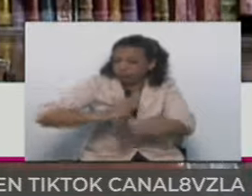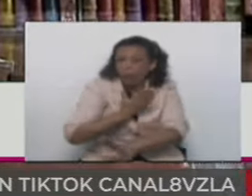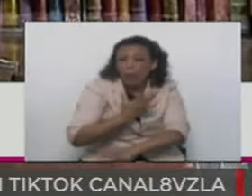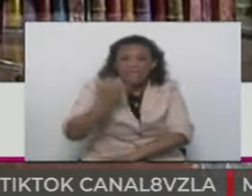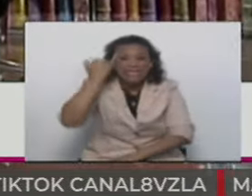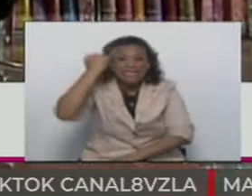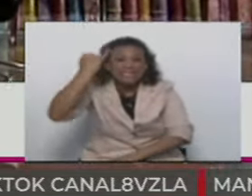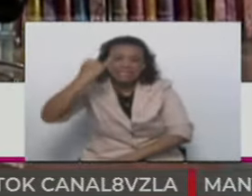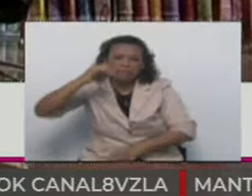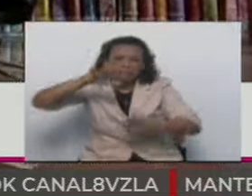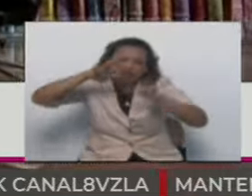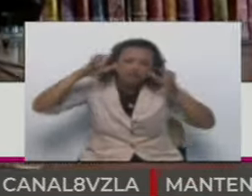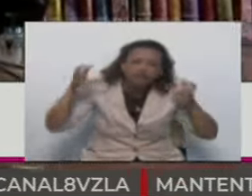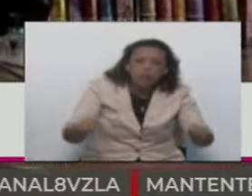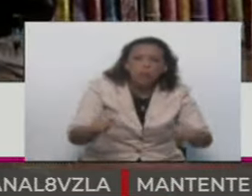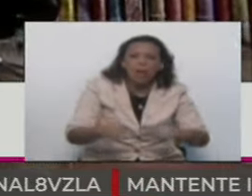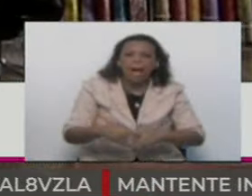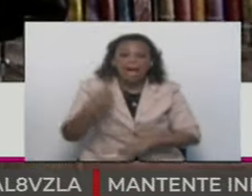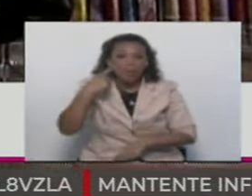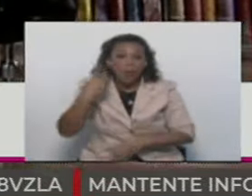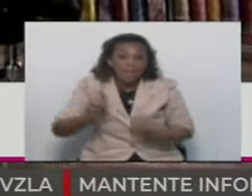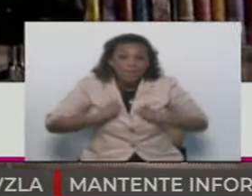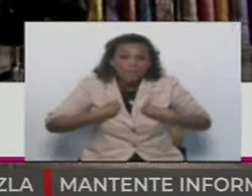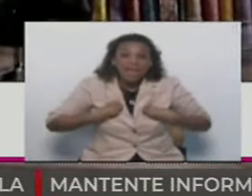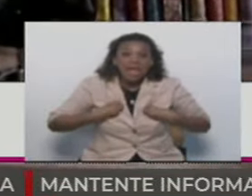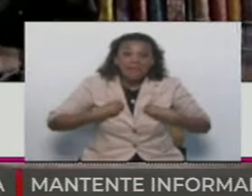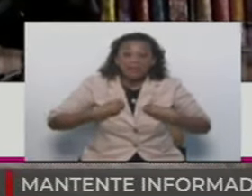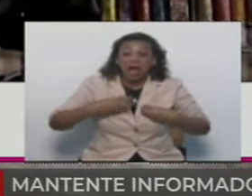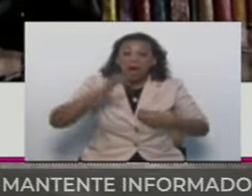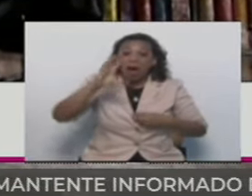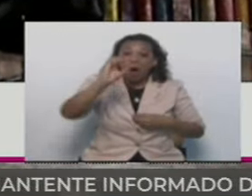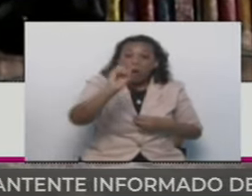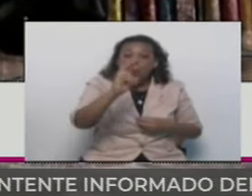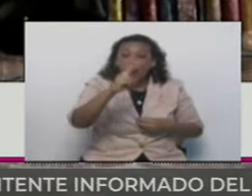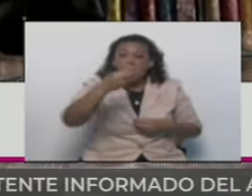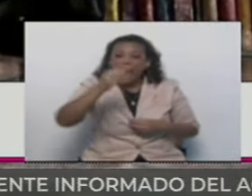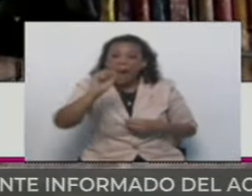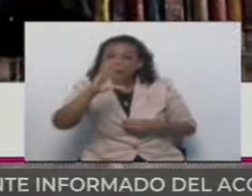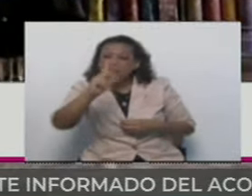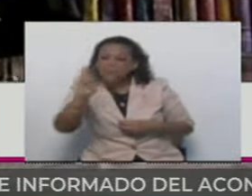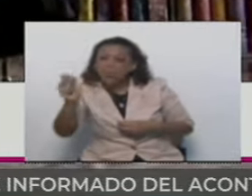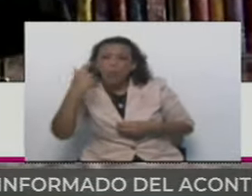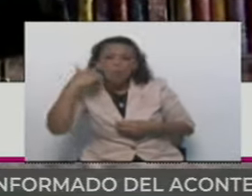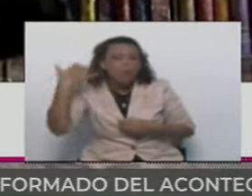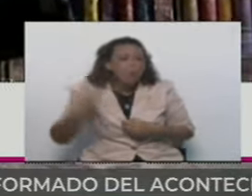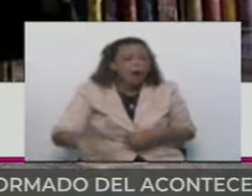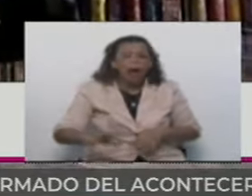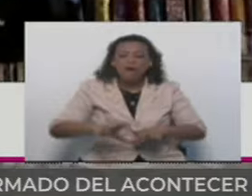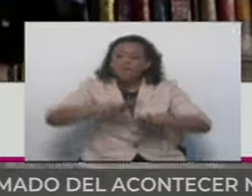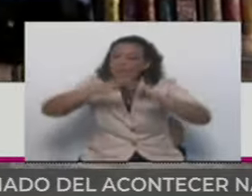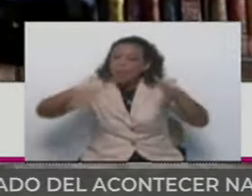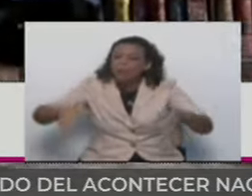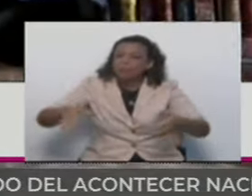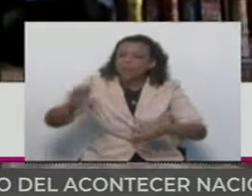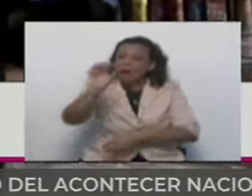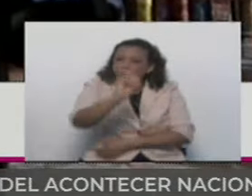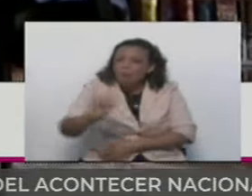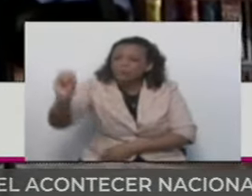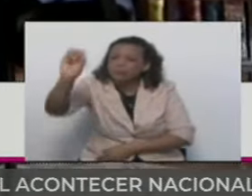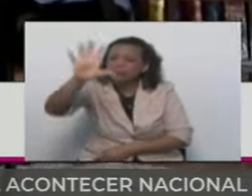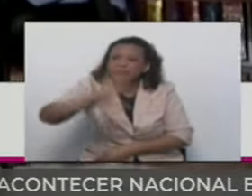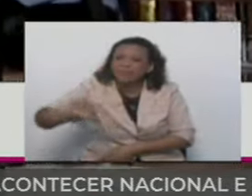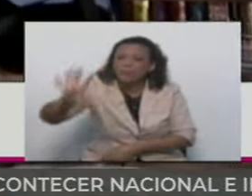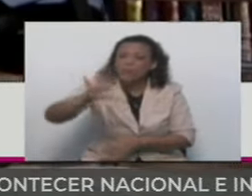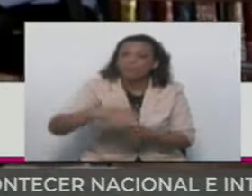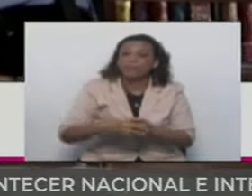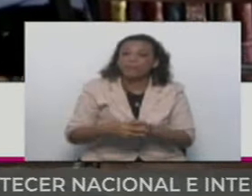de Occidente. Estamos viviendo el ocaso de la decadencia imperial de Occidente, y se